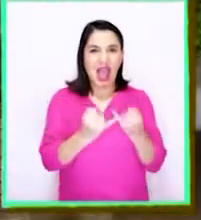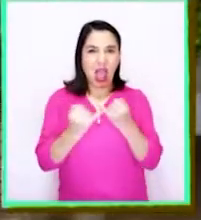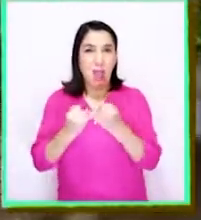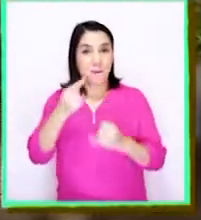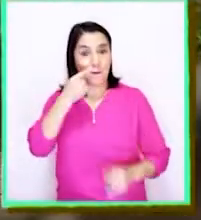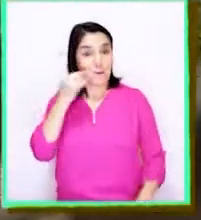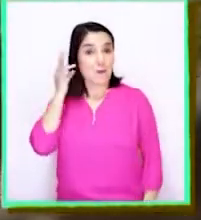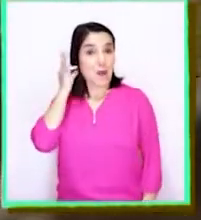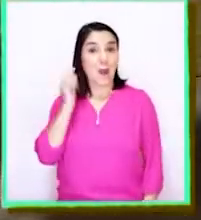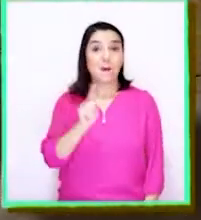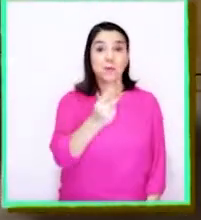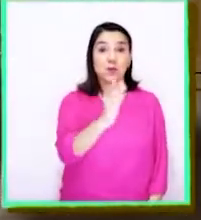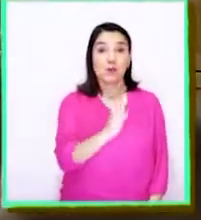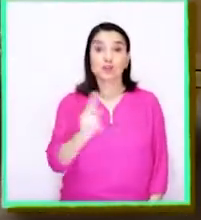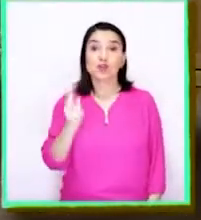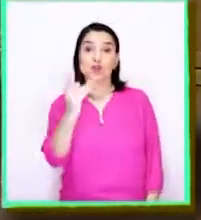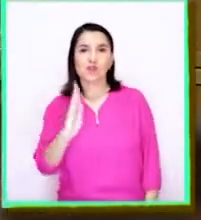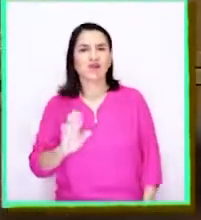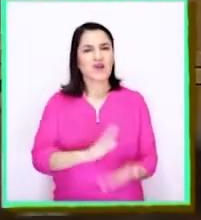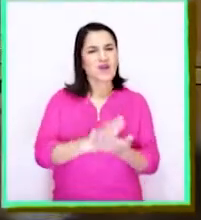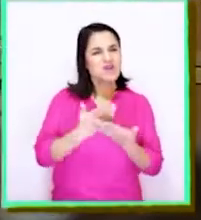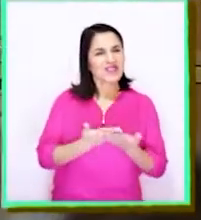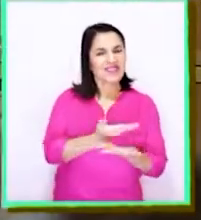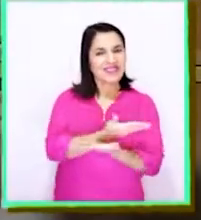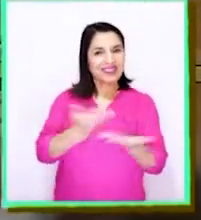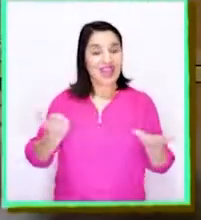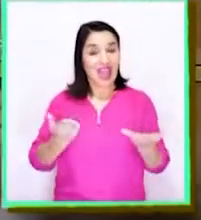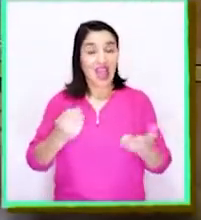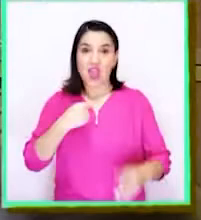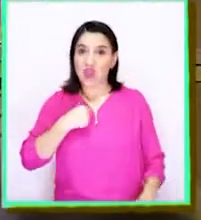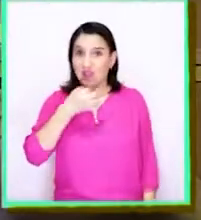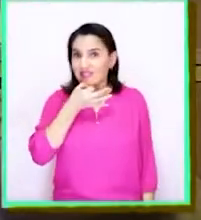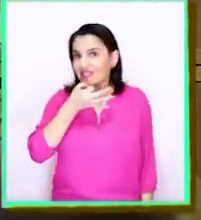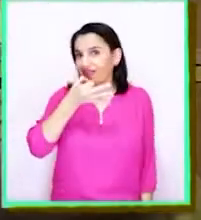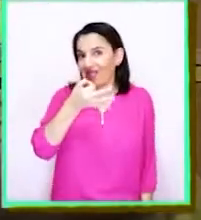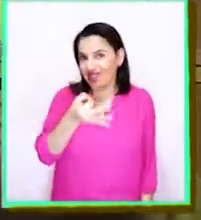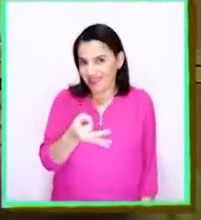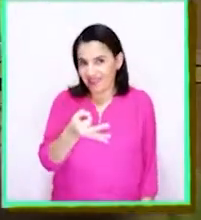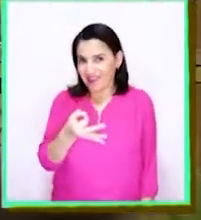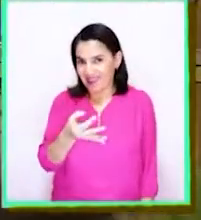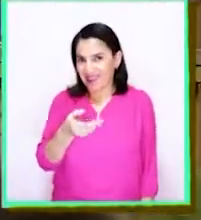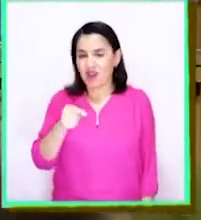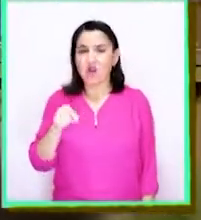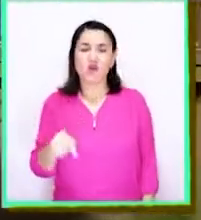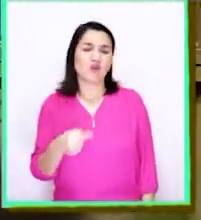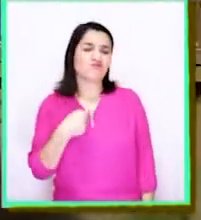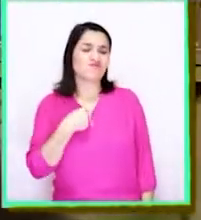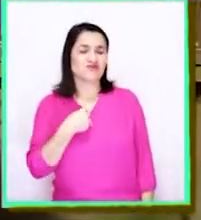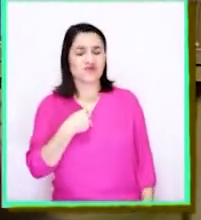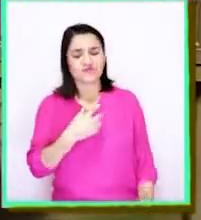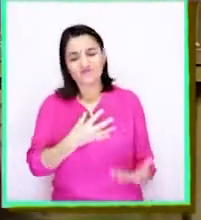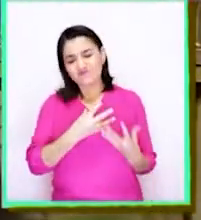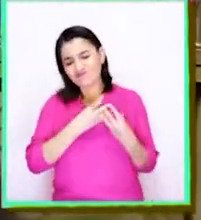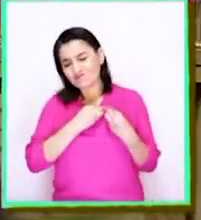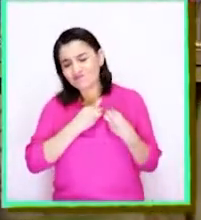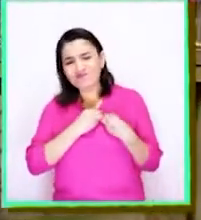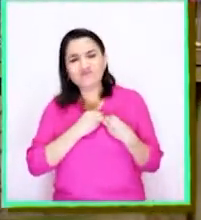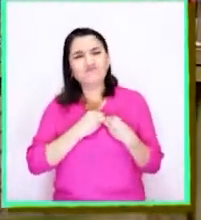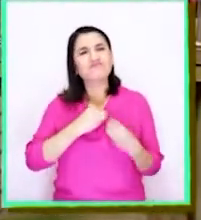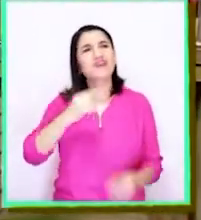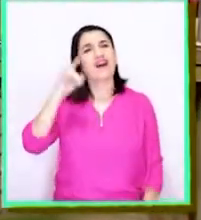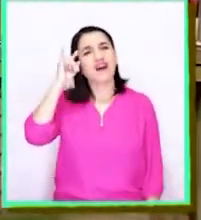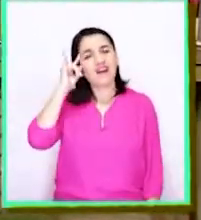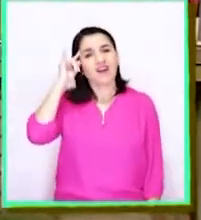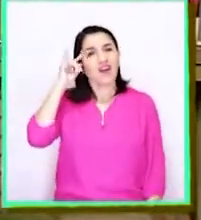Hola amigos y amigas de primero y segundo básico, ¿cómo están? ¿Les cuento algo? Estoy un poco nostálgico. El